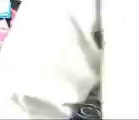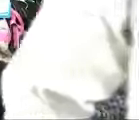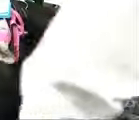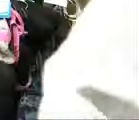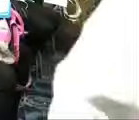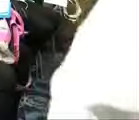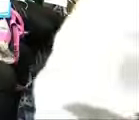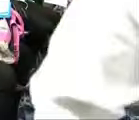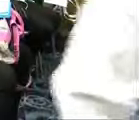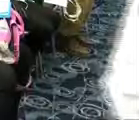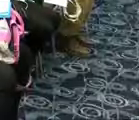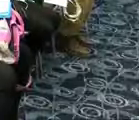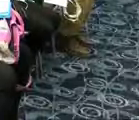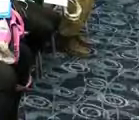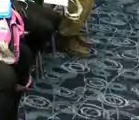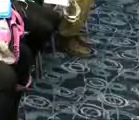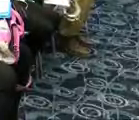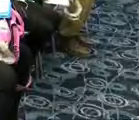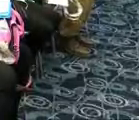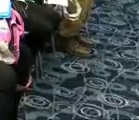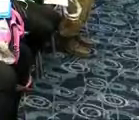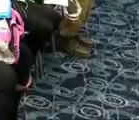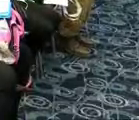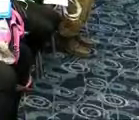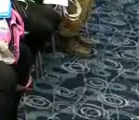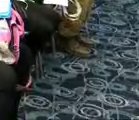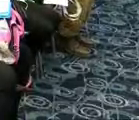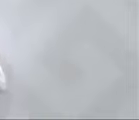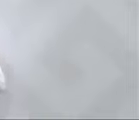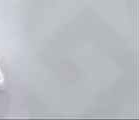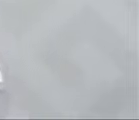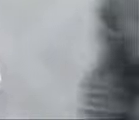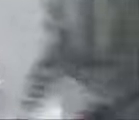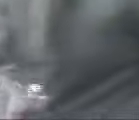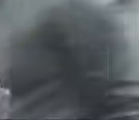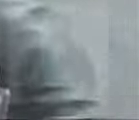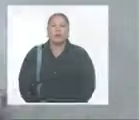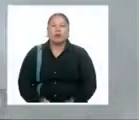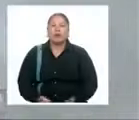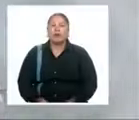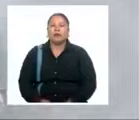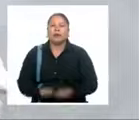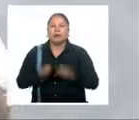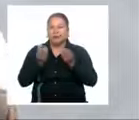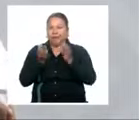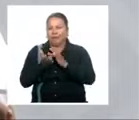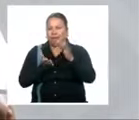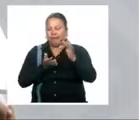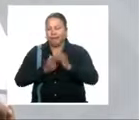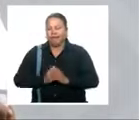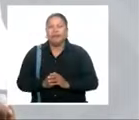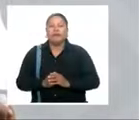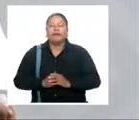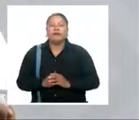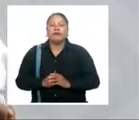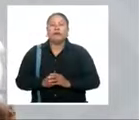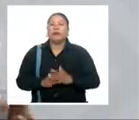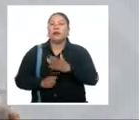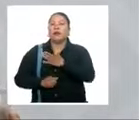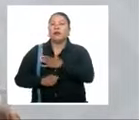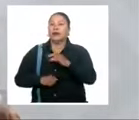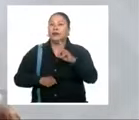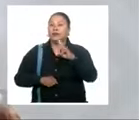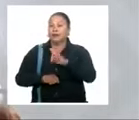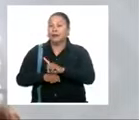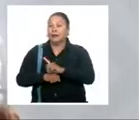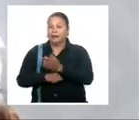me lo indica, gobernador, iniciamos con la conferencia de prensa. Adelante. Muchas gracias. Muy buenos